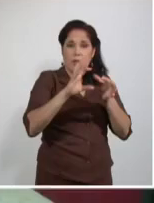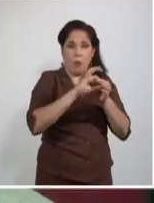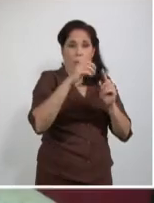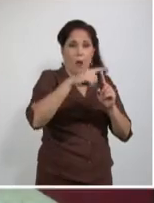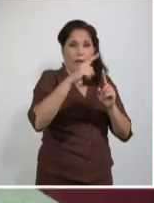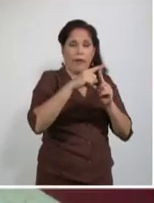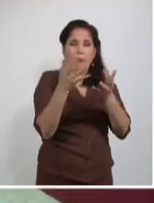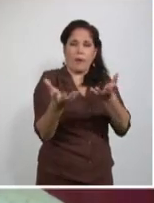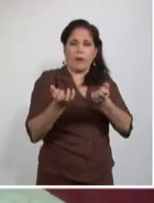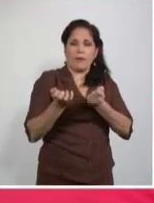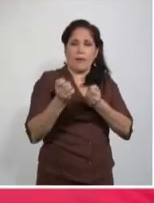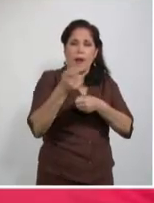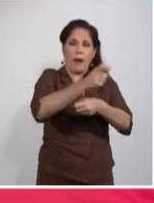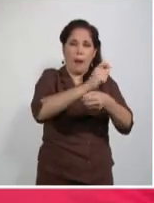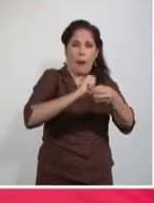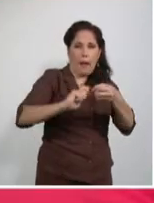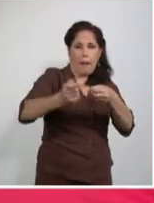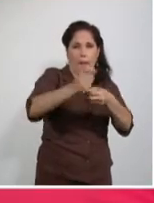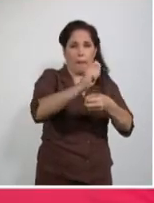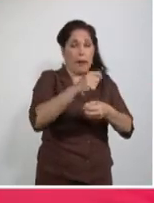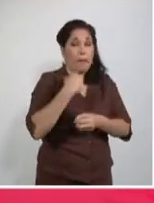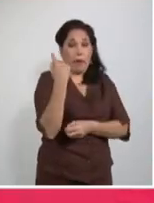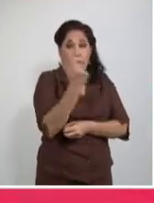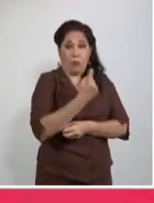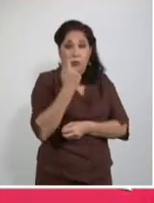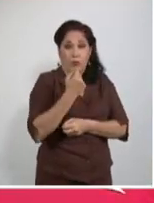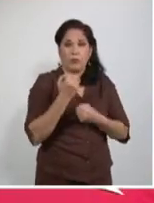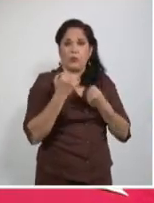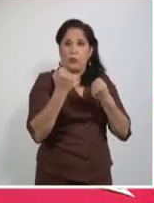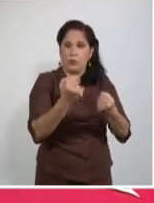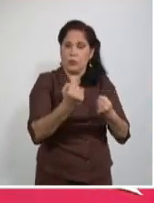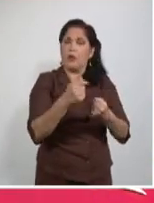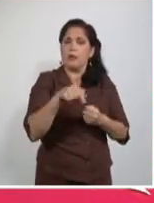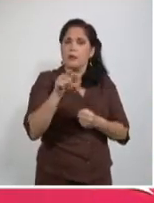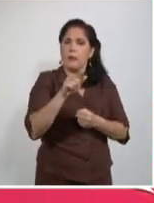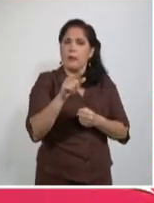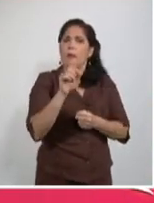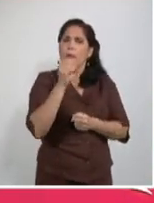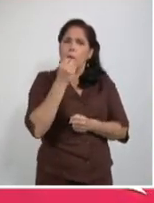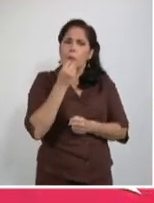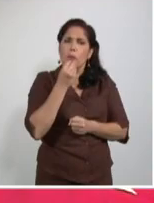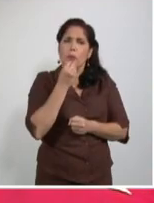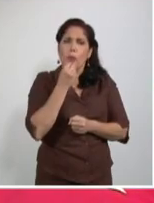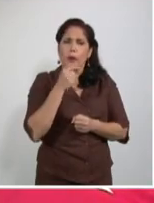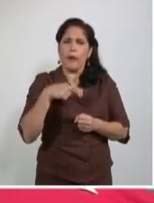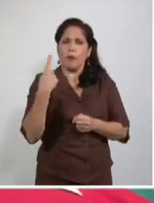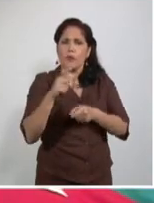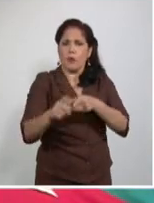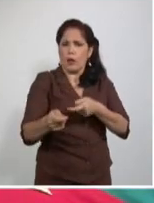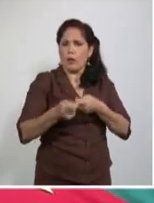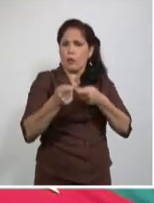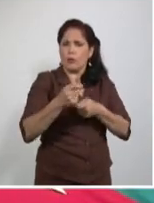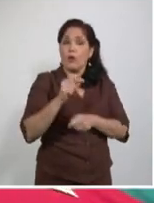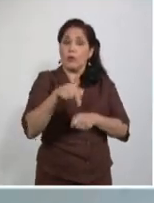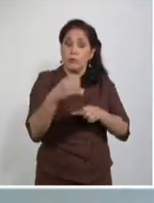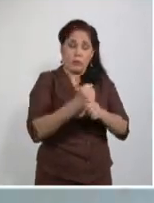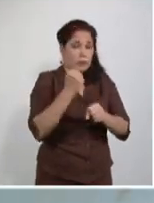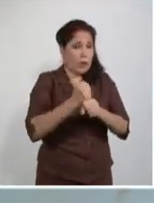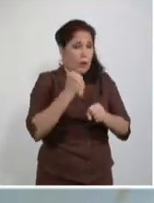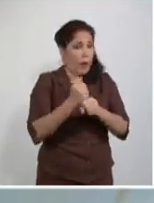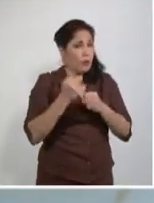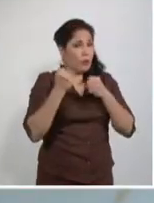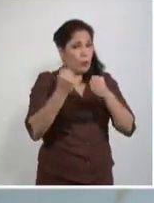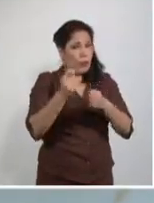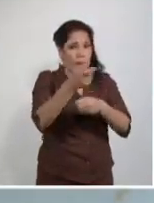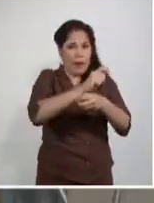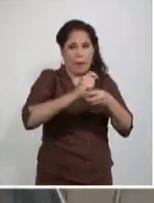en recibirlo. Estamos enfracados con los carros de la base de carga de Udecamba, los carros nuestros de la agricultura. Estamos aquí trabajando para que le llegue la